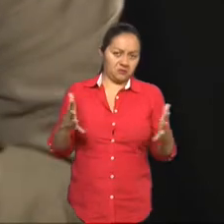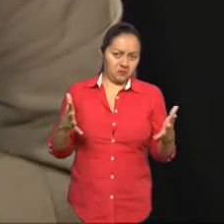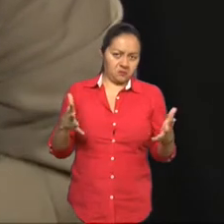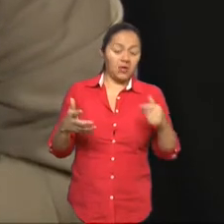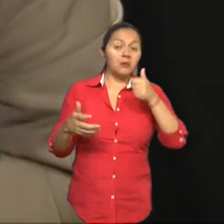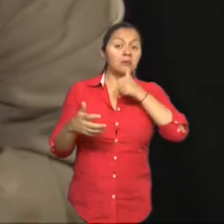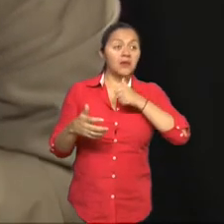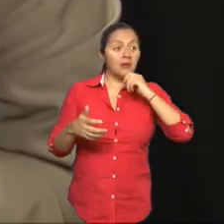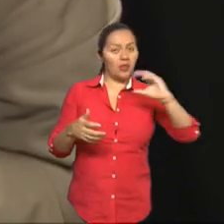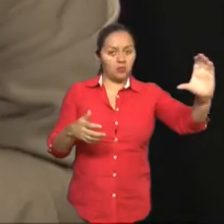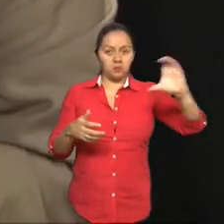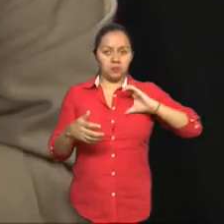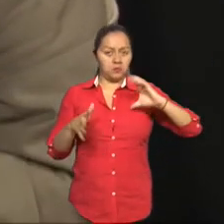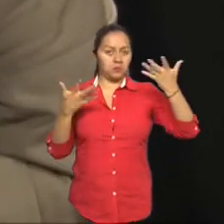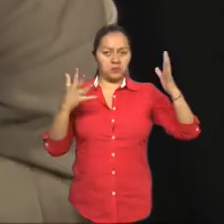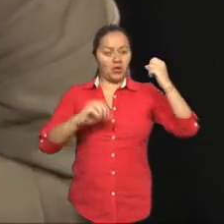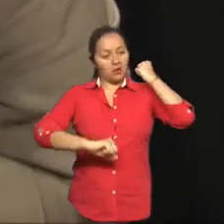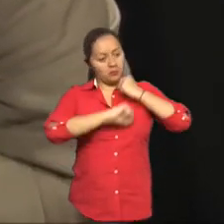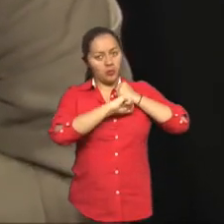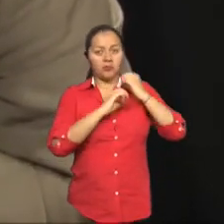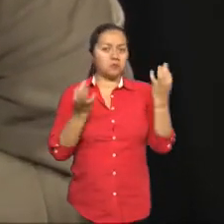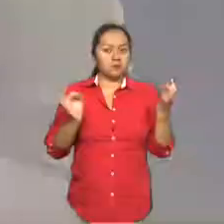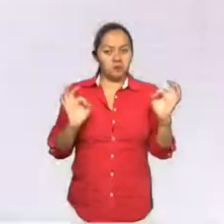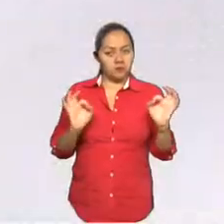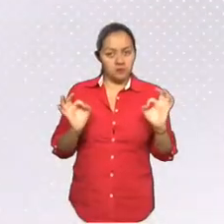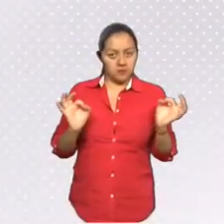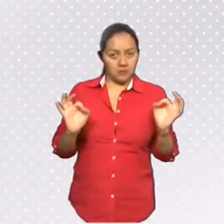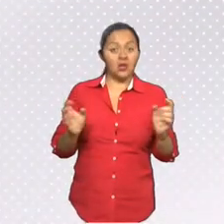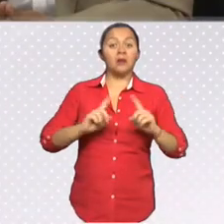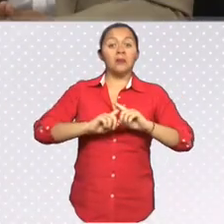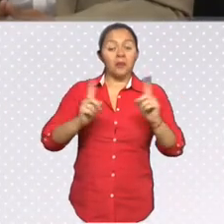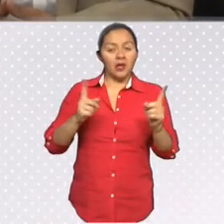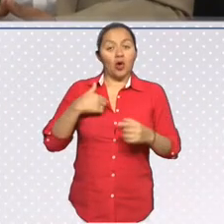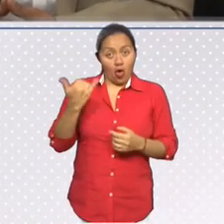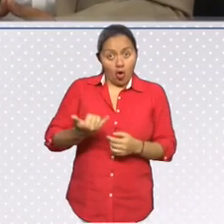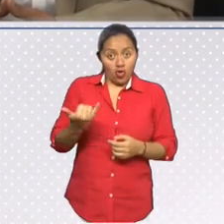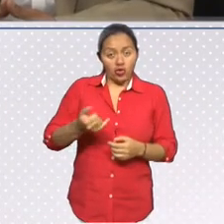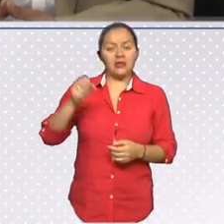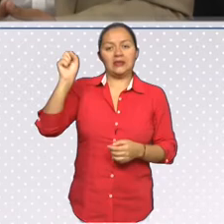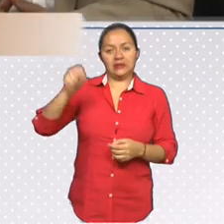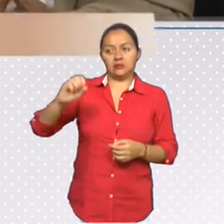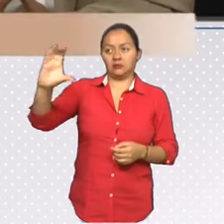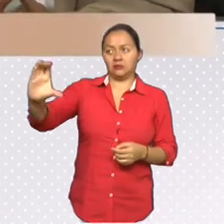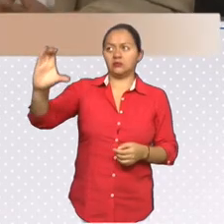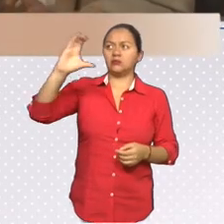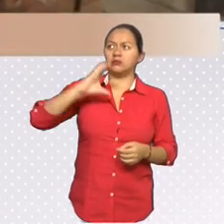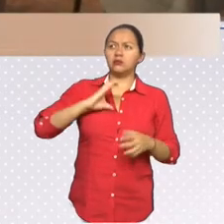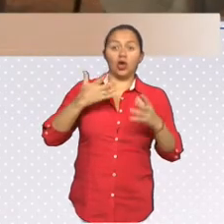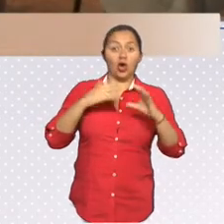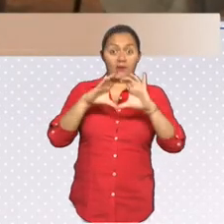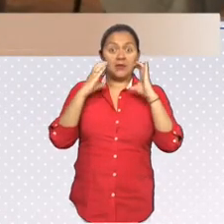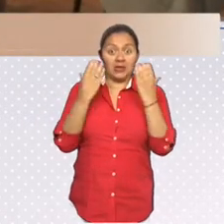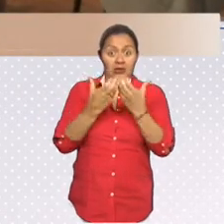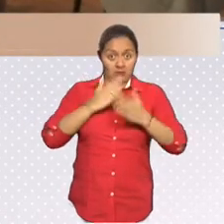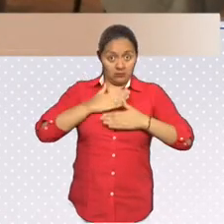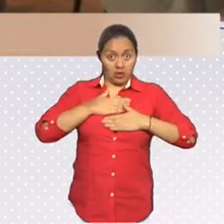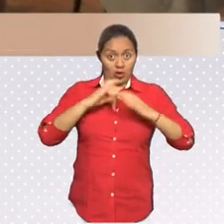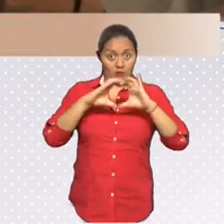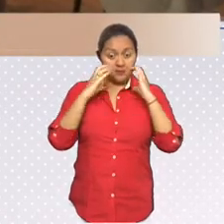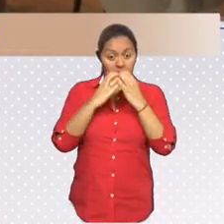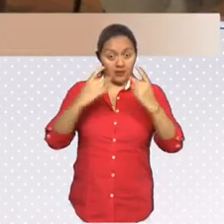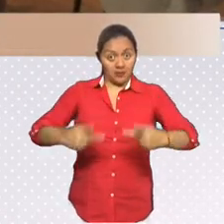privada se involucre y apoye también a los talentos que tenemos. Pero recibimos hoy en día el 90%, al menos el comité, no hablo por el comité,